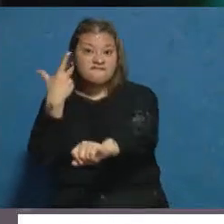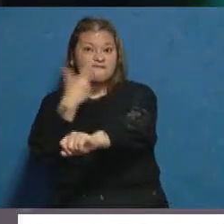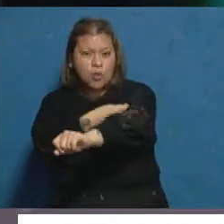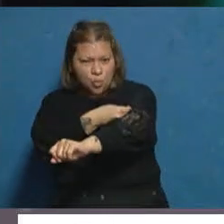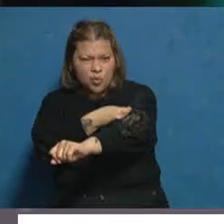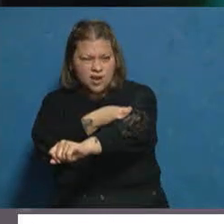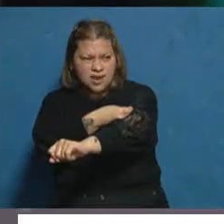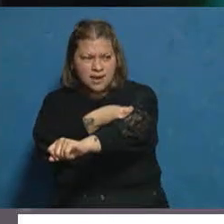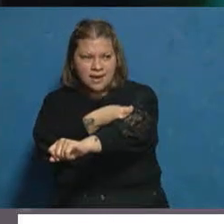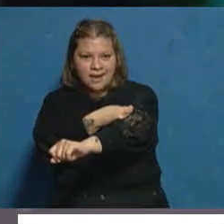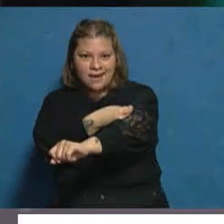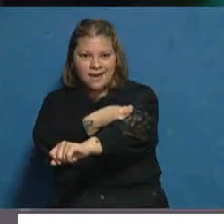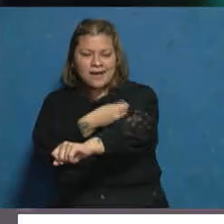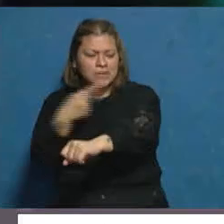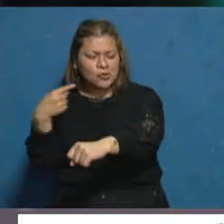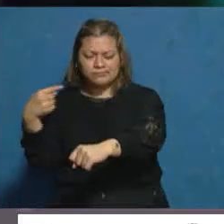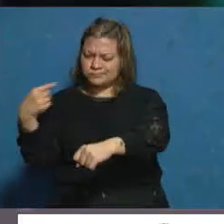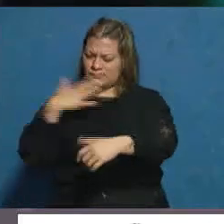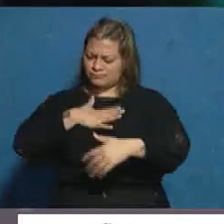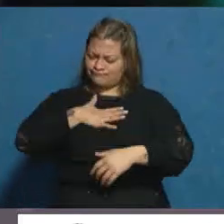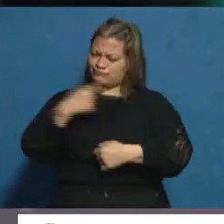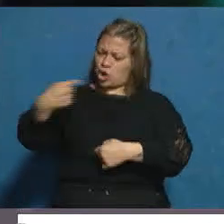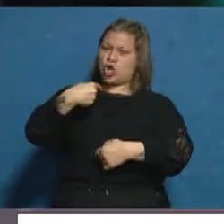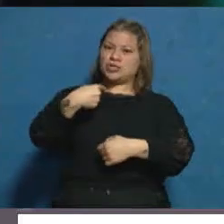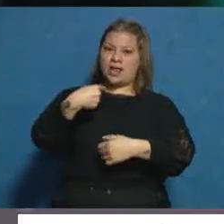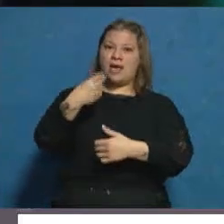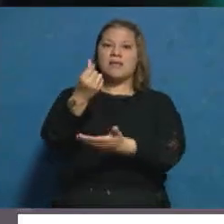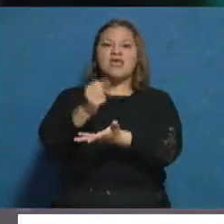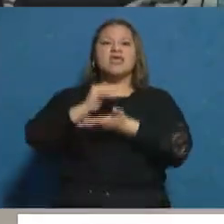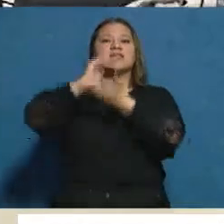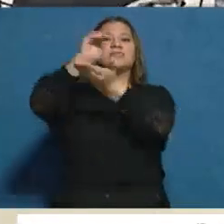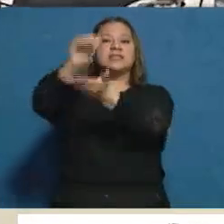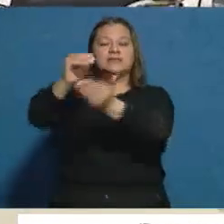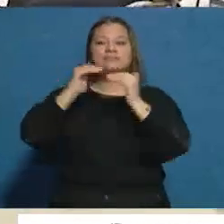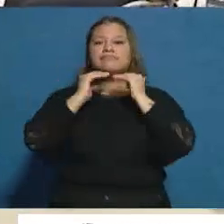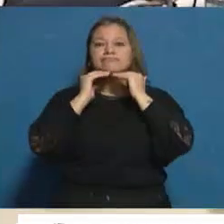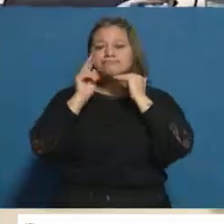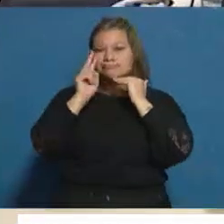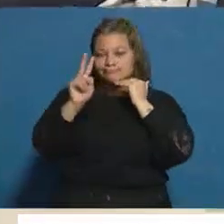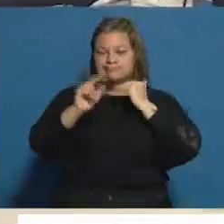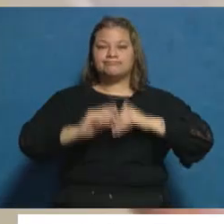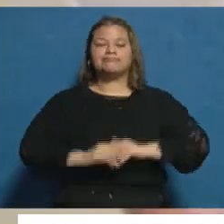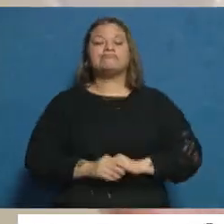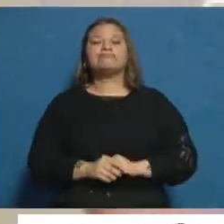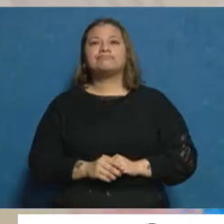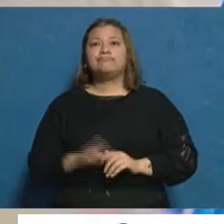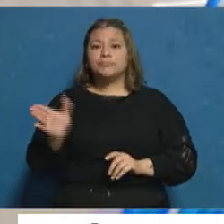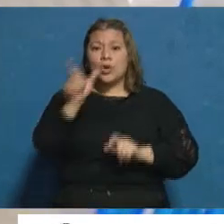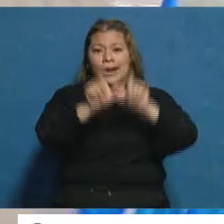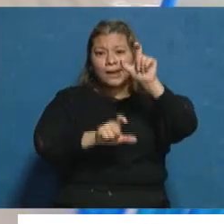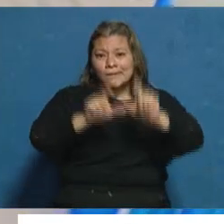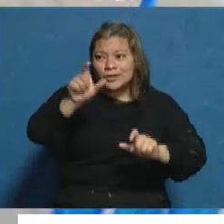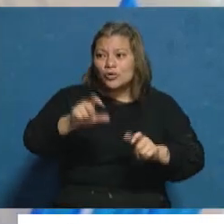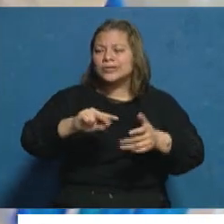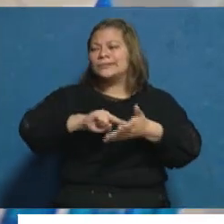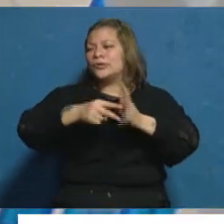un evento adverso con las vacunas contra el COVID. Escuchamos. Todas aquellas personas que hayan sufrido algún problema por